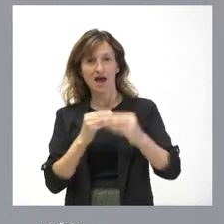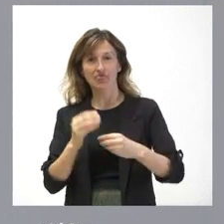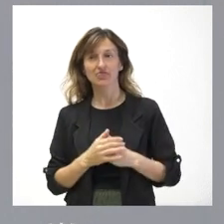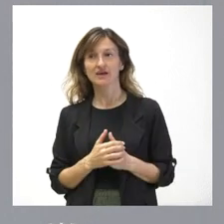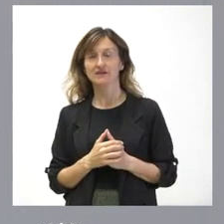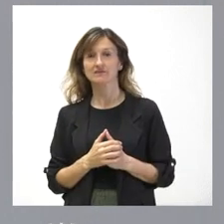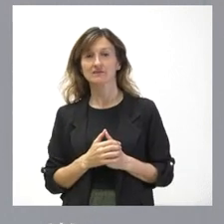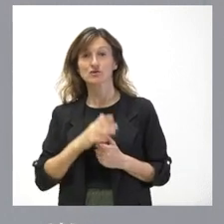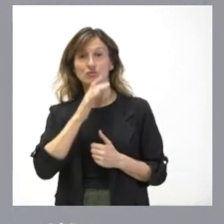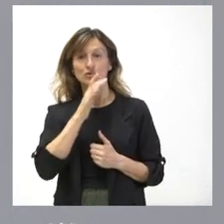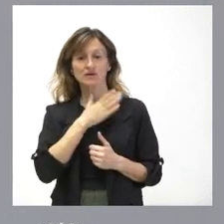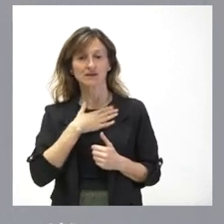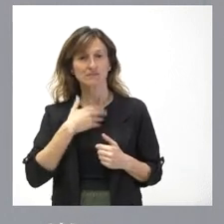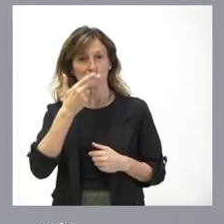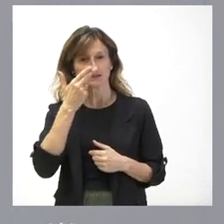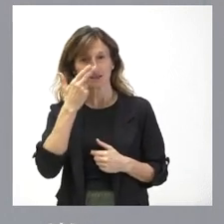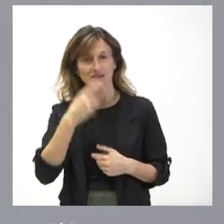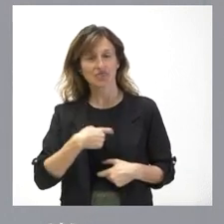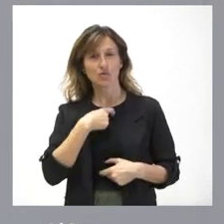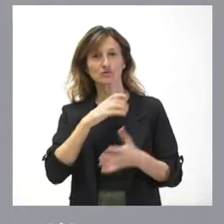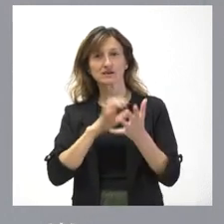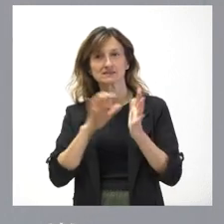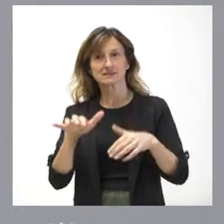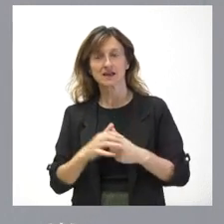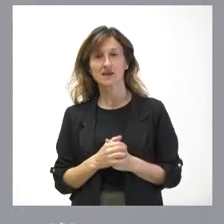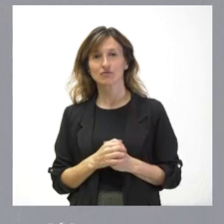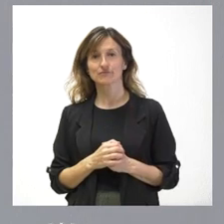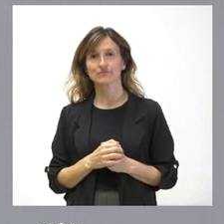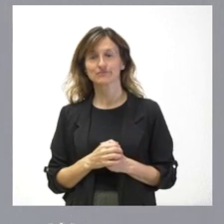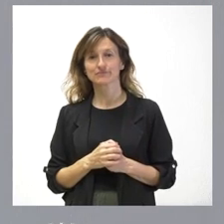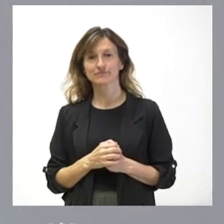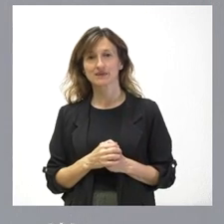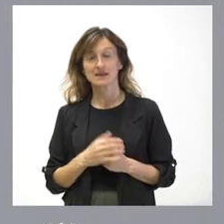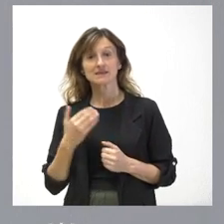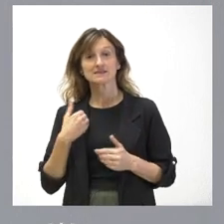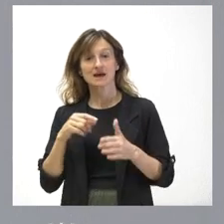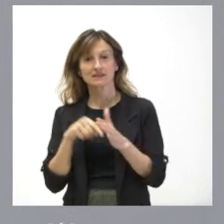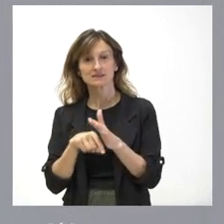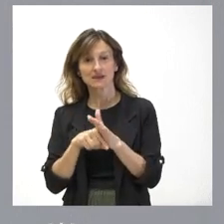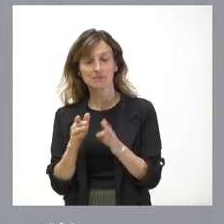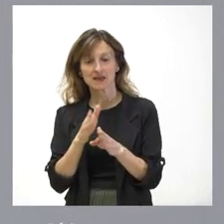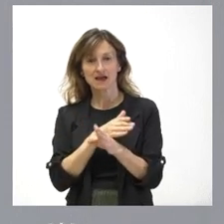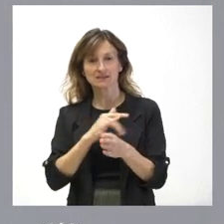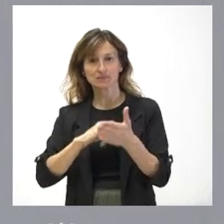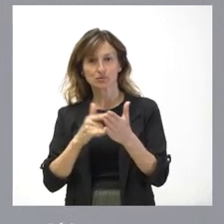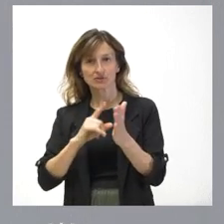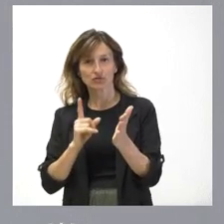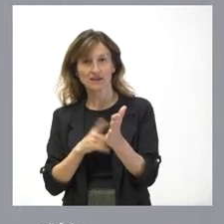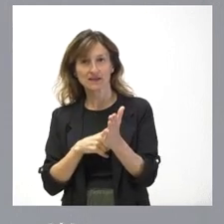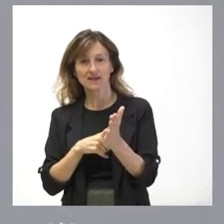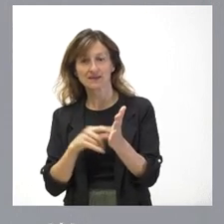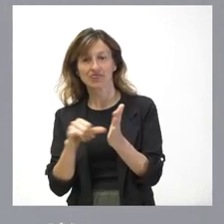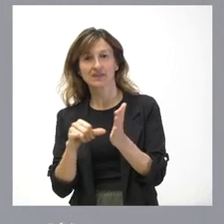pensando en los intereses de los ciudadanos de Castilla y león fíjese ya tenemos como ustedes sabe en trámite el anteproyecto de ley que Acompaña a los